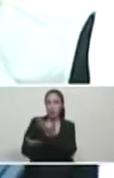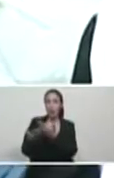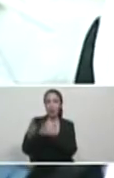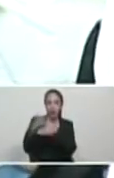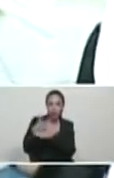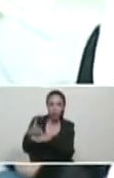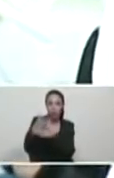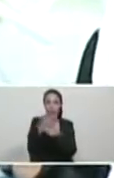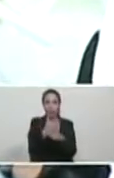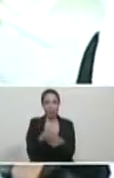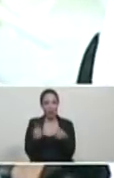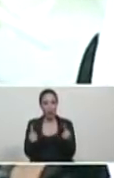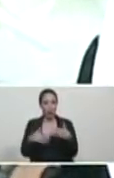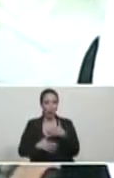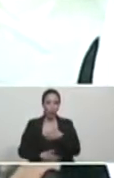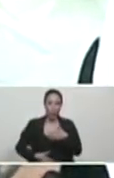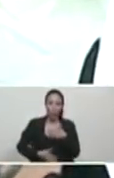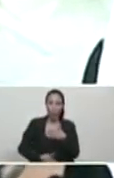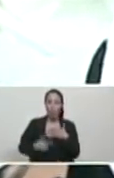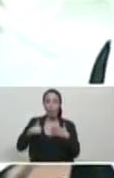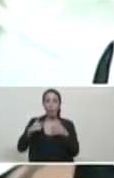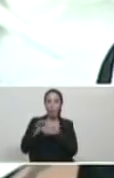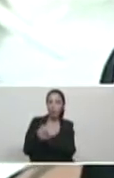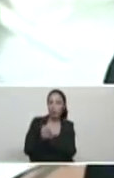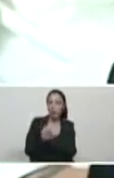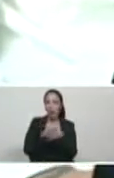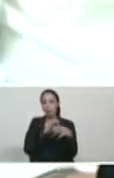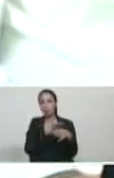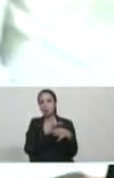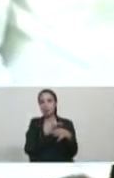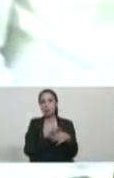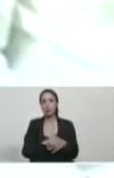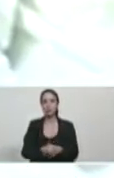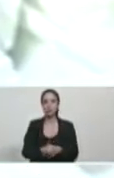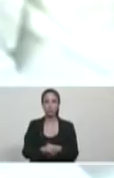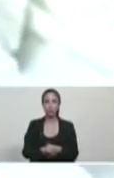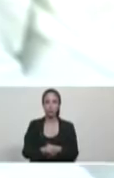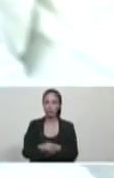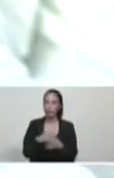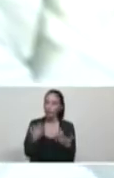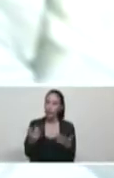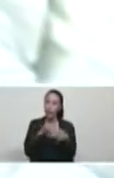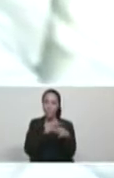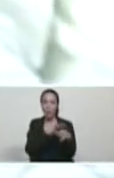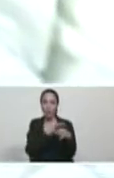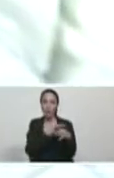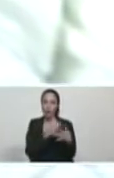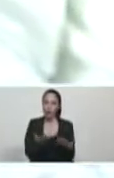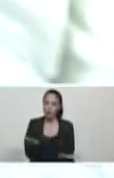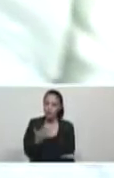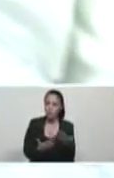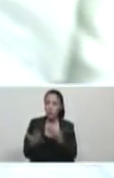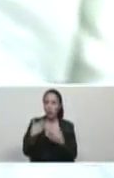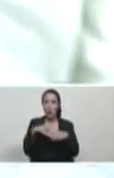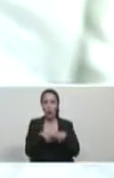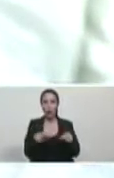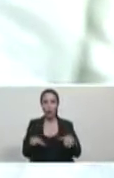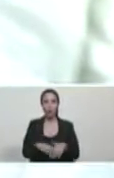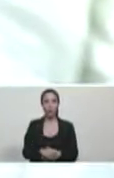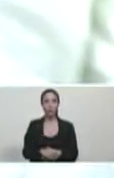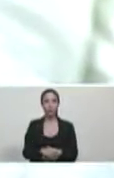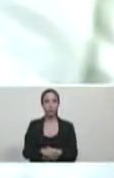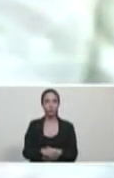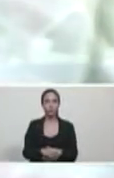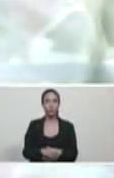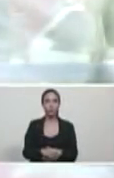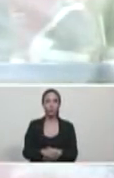buen vivir, de la amistad, de la buena amistad y la buena vecindad para los niños en las escuelas,